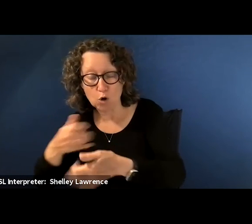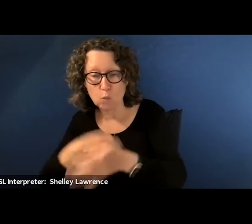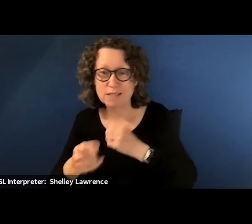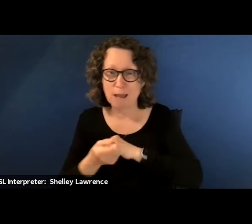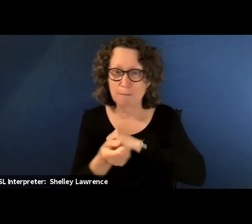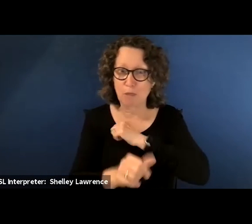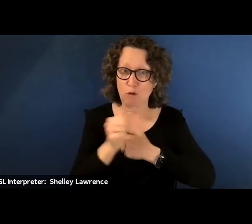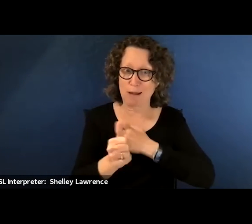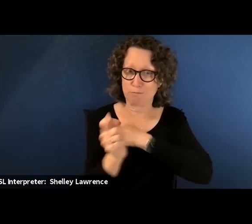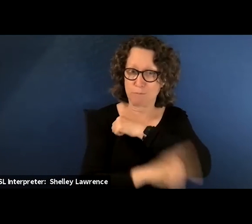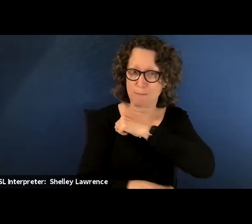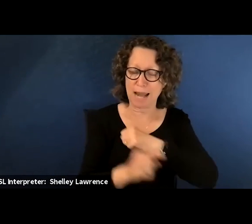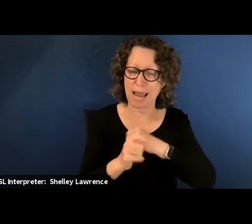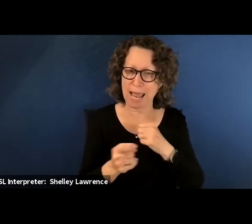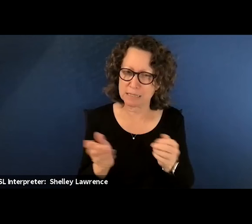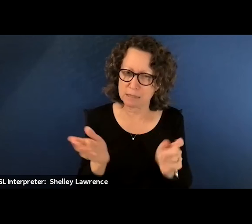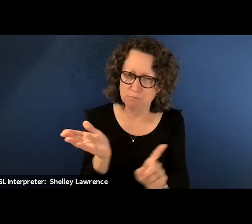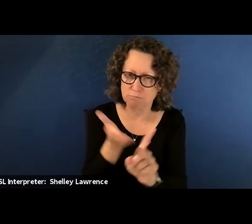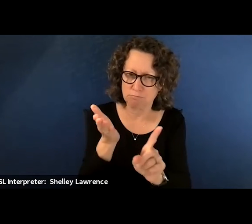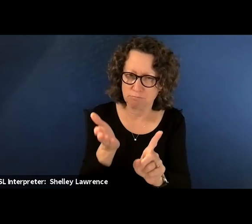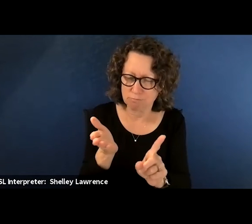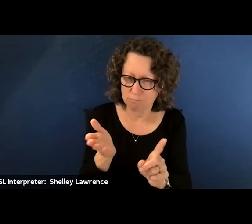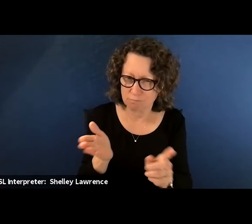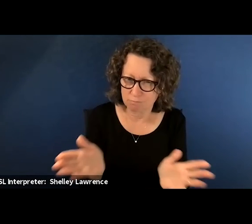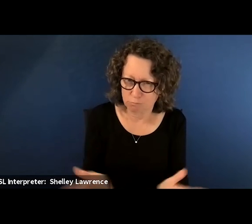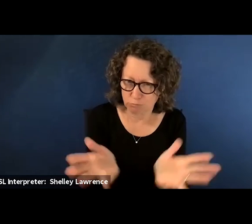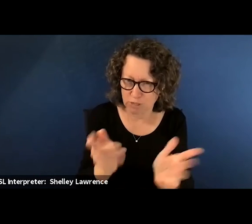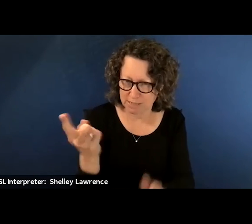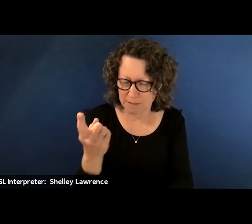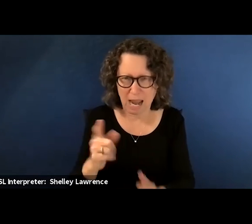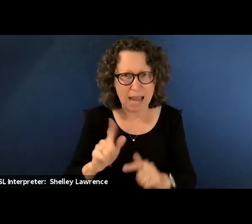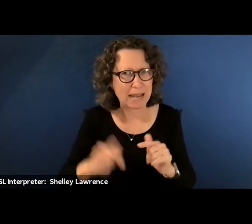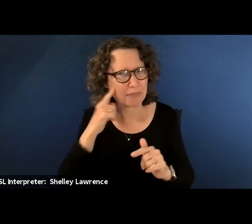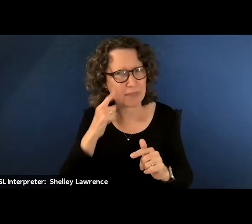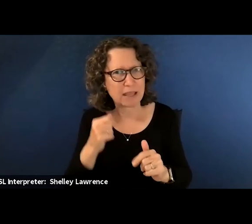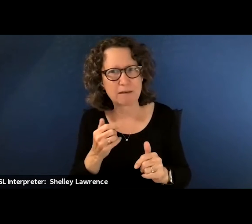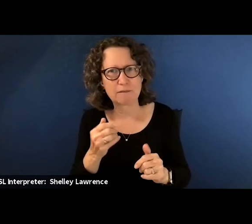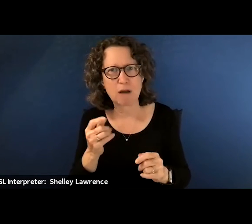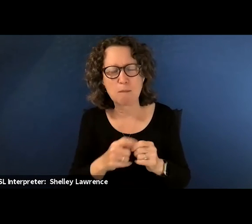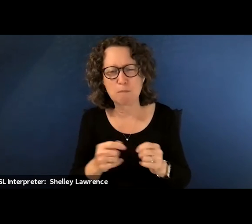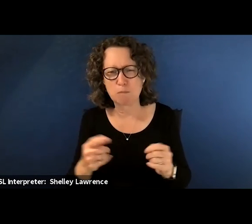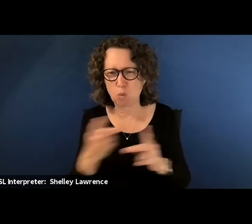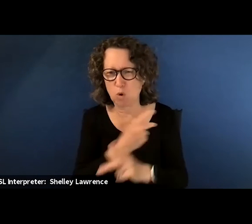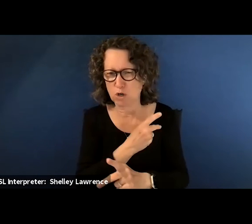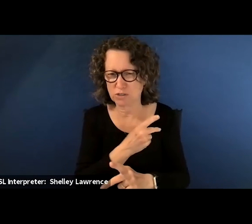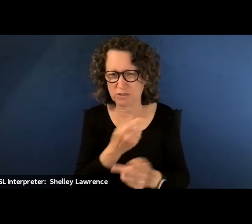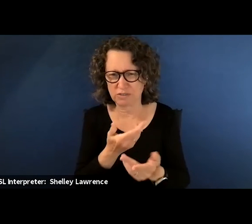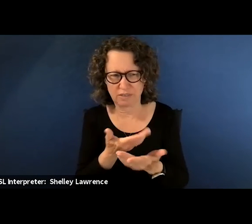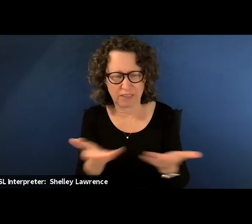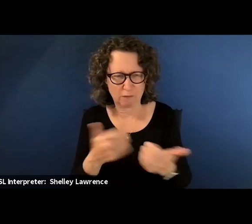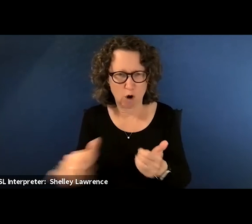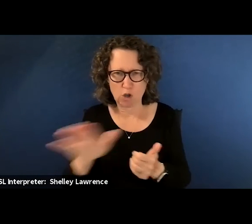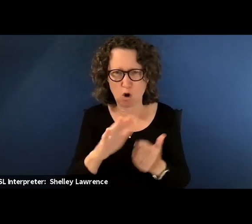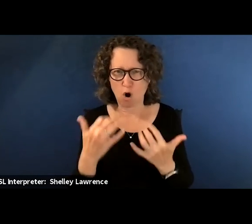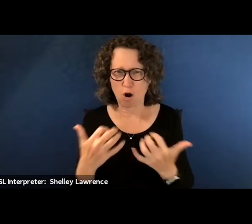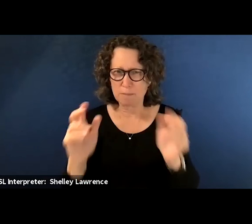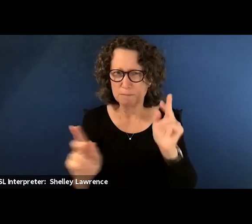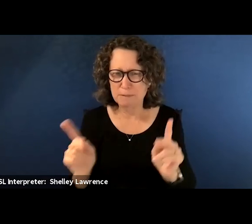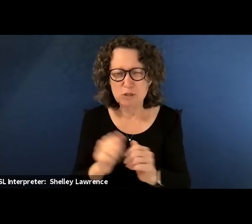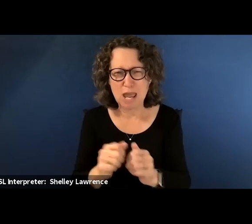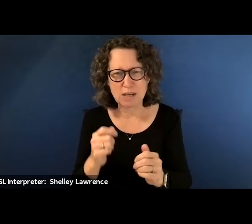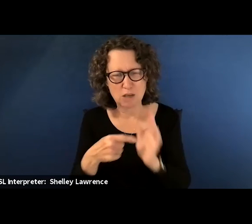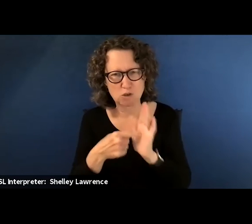que hay un método para persuadir a alguien. No puedo pensar